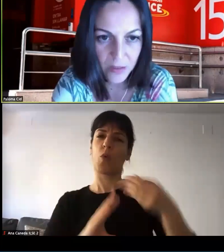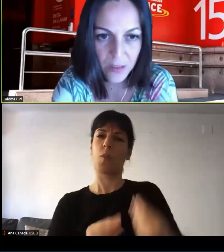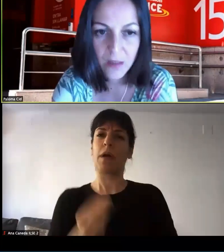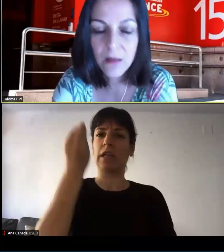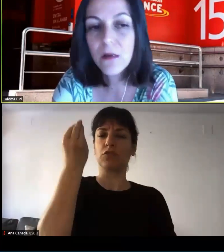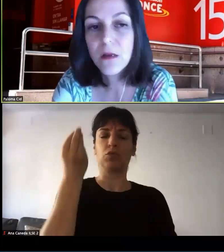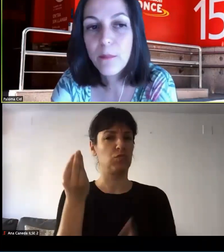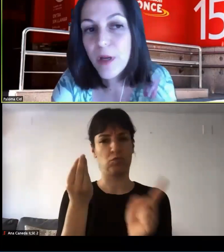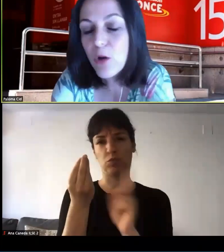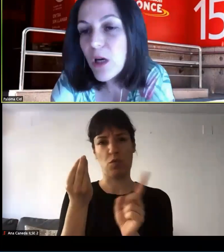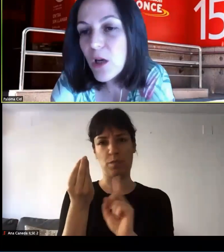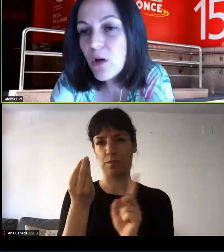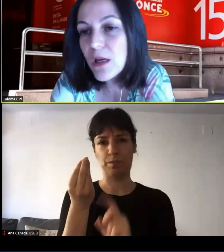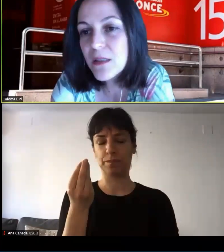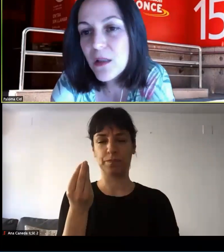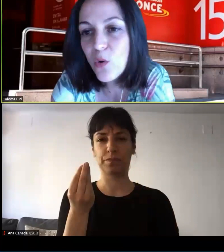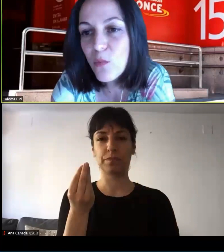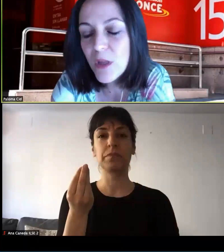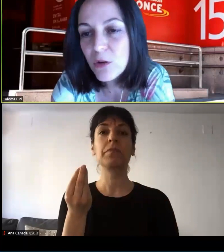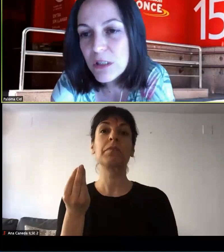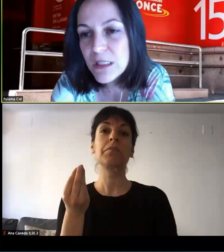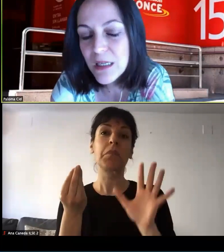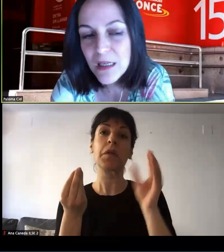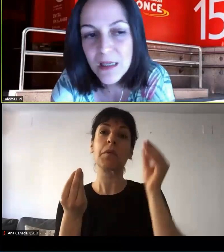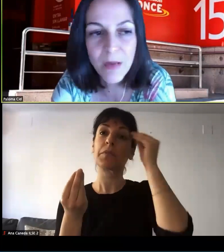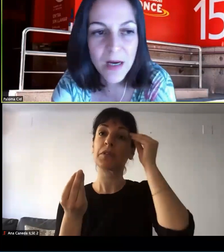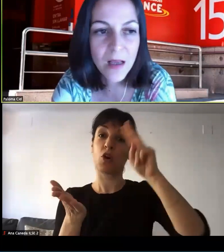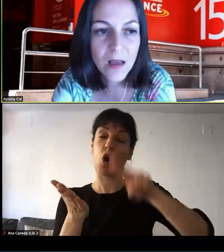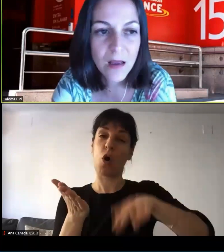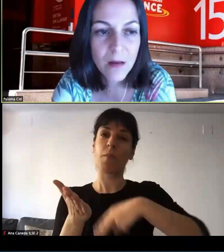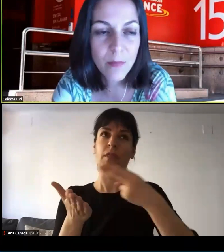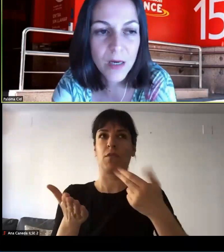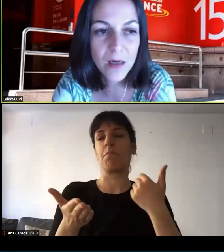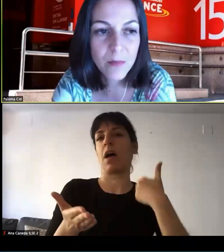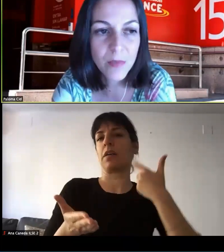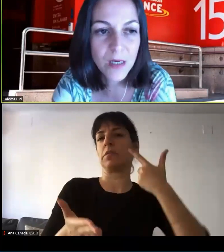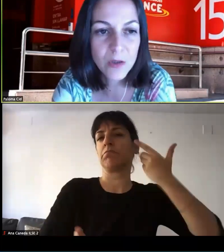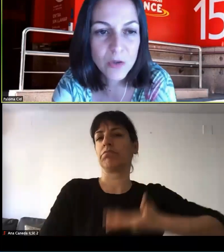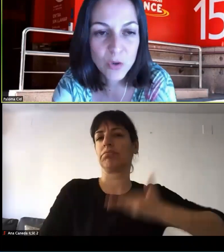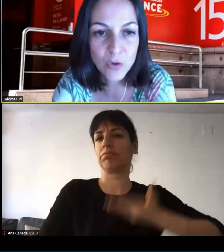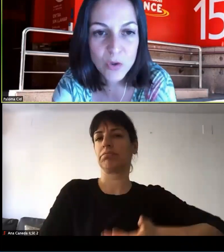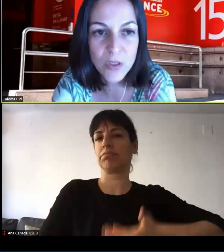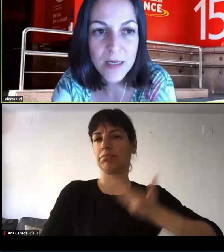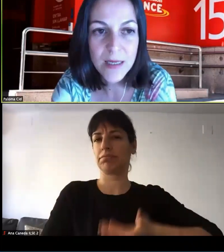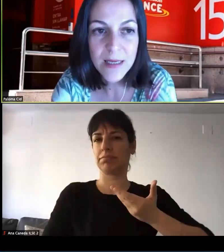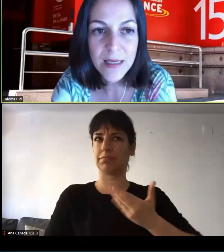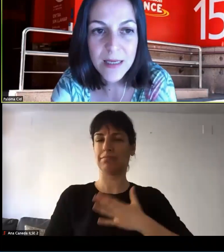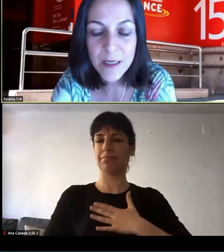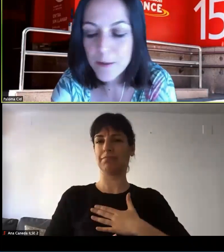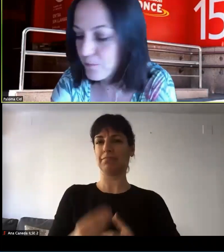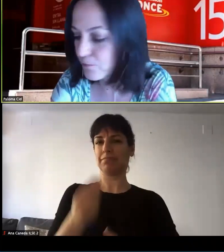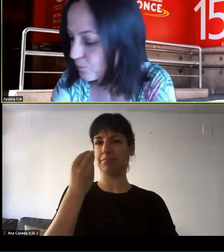a comentar, pero creo que es el documento estrella para nosotros.